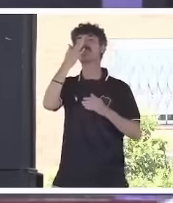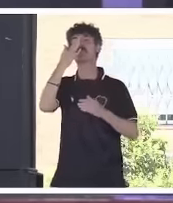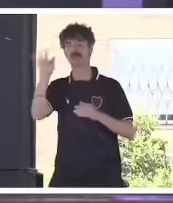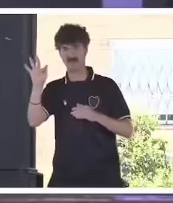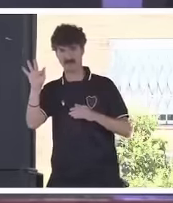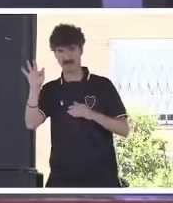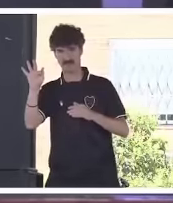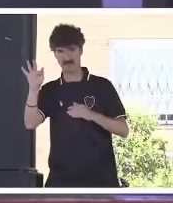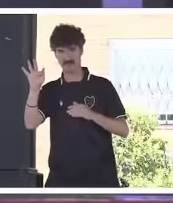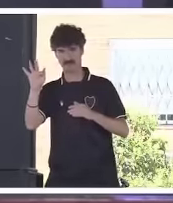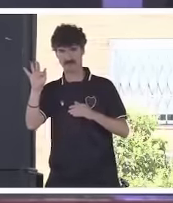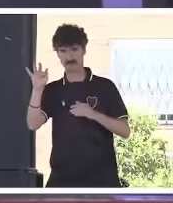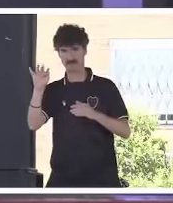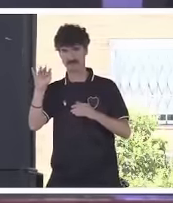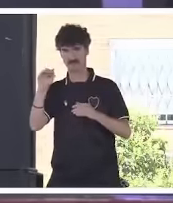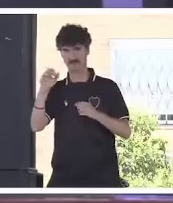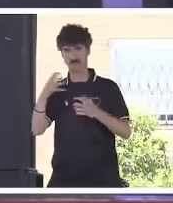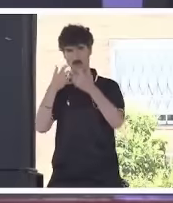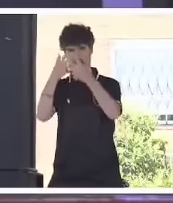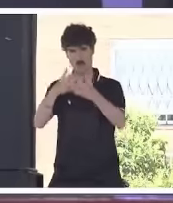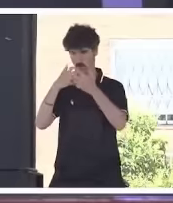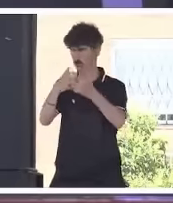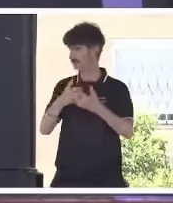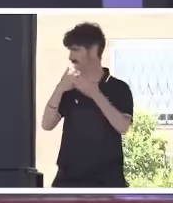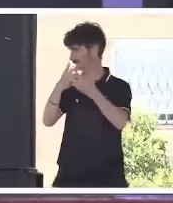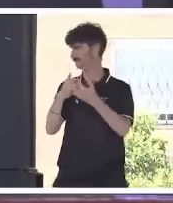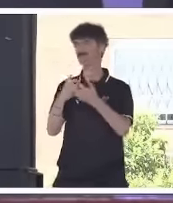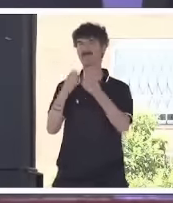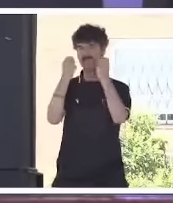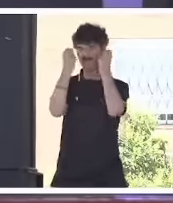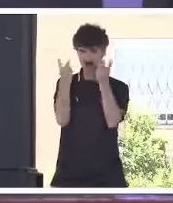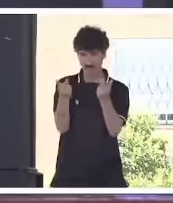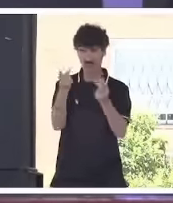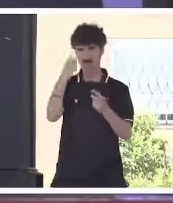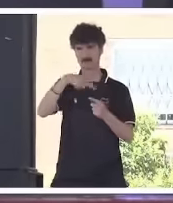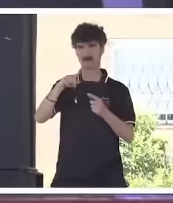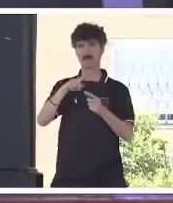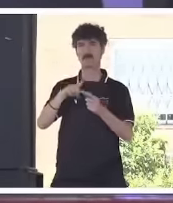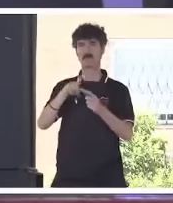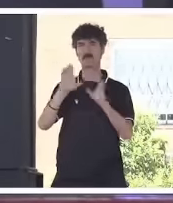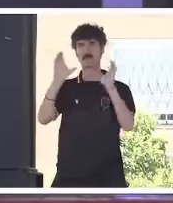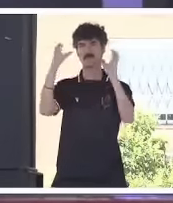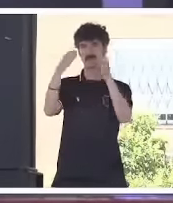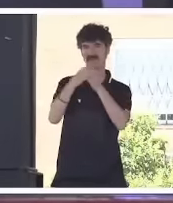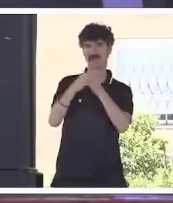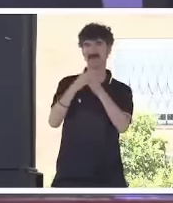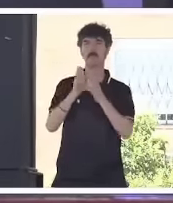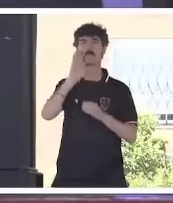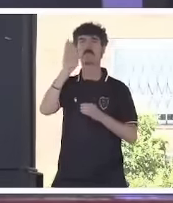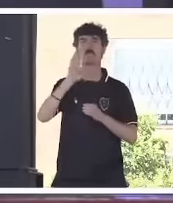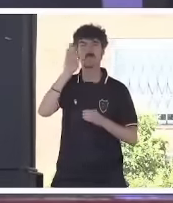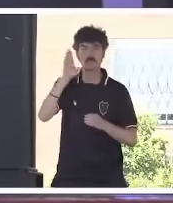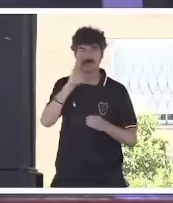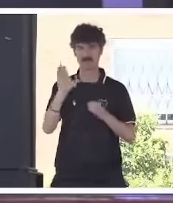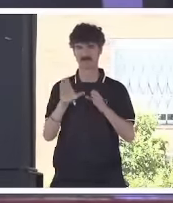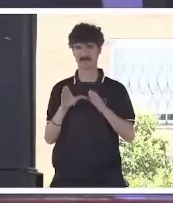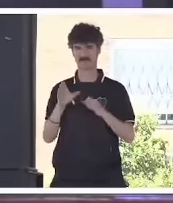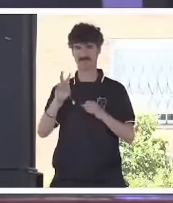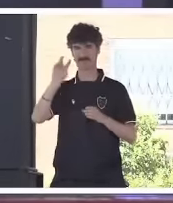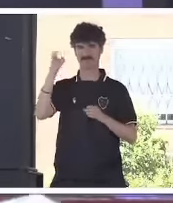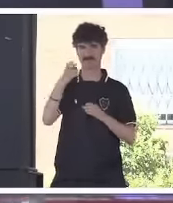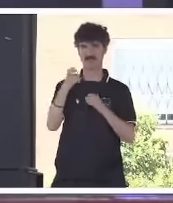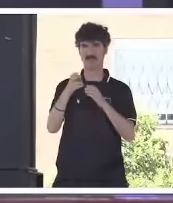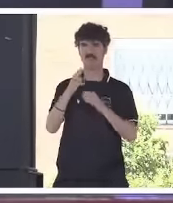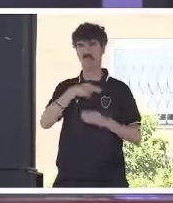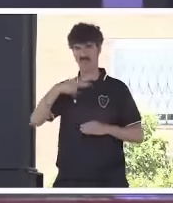Aubry, que nos ha mandado un vídeo, también a Mar Botenga, del Partido de los Trabajadores de Bélgica, a la Alianza Rojiverde de